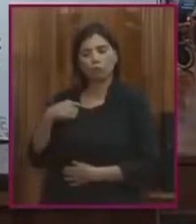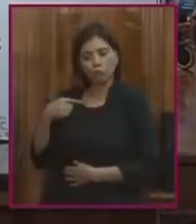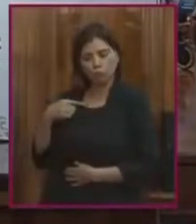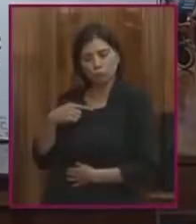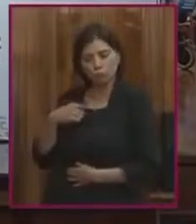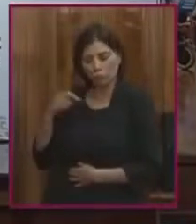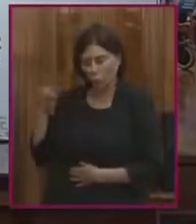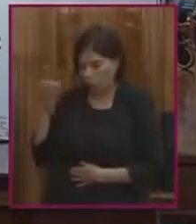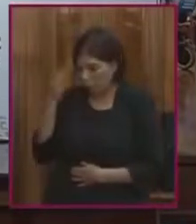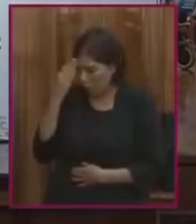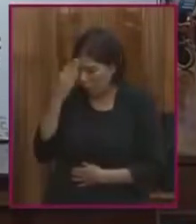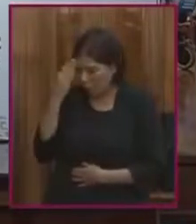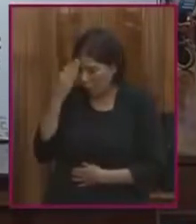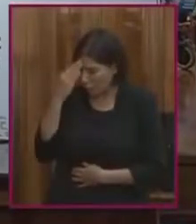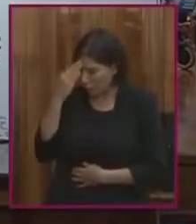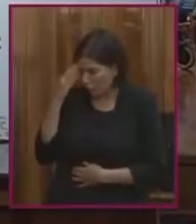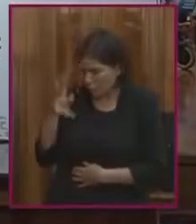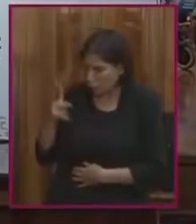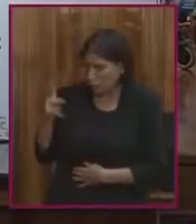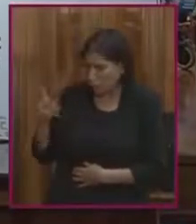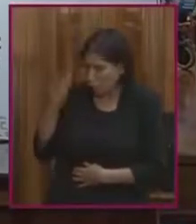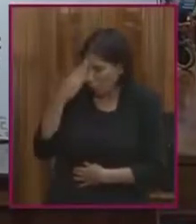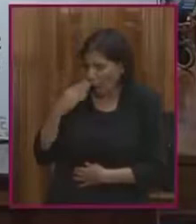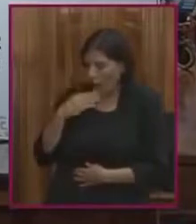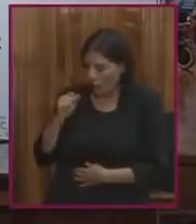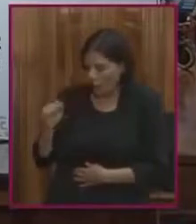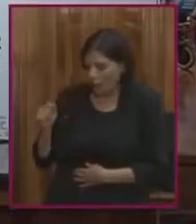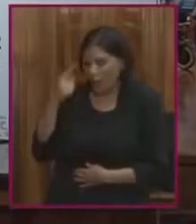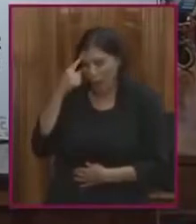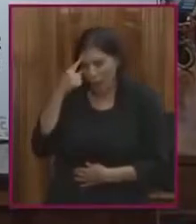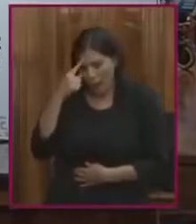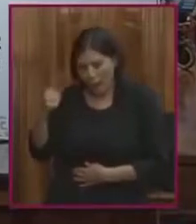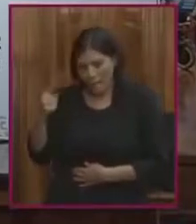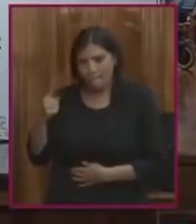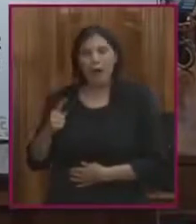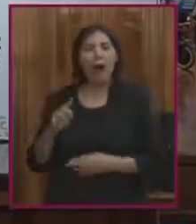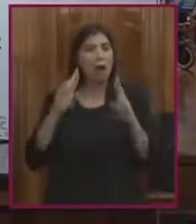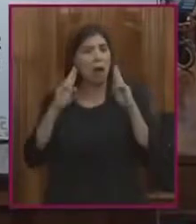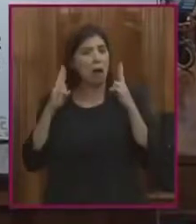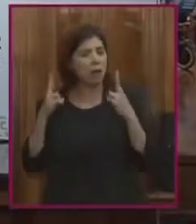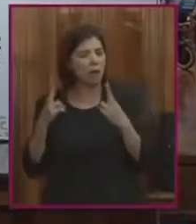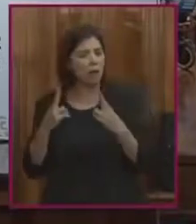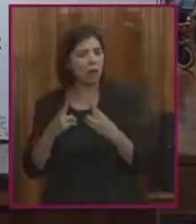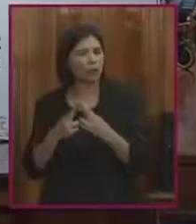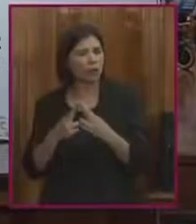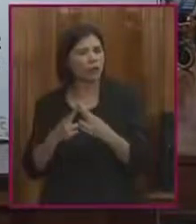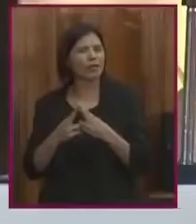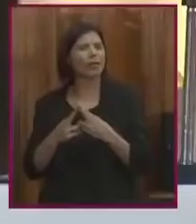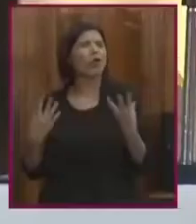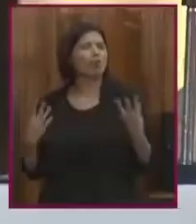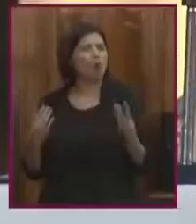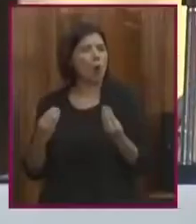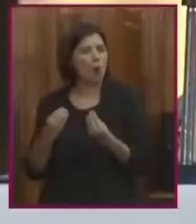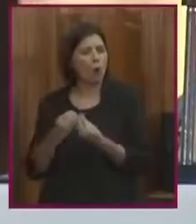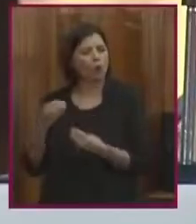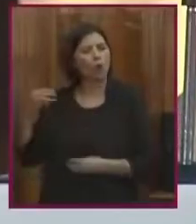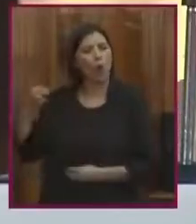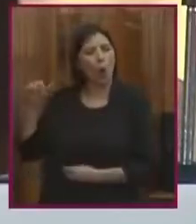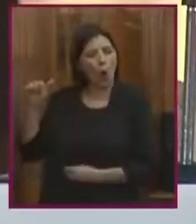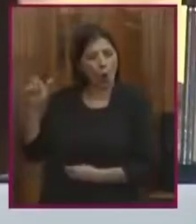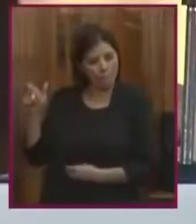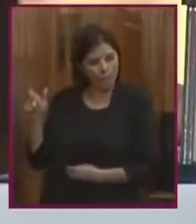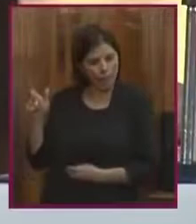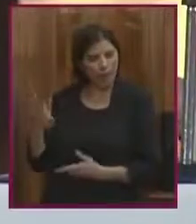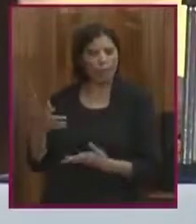reconociendo esta capacidad de reunir junto con Marx Arriaga lo mejor